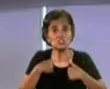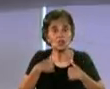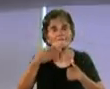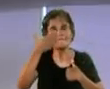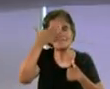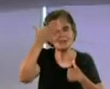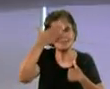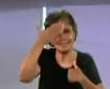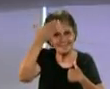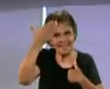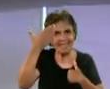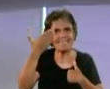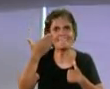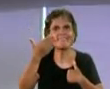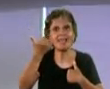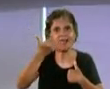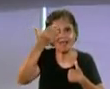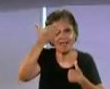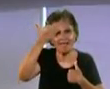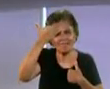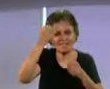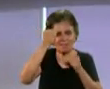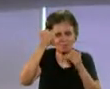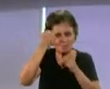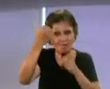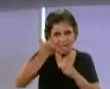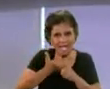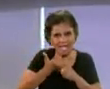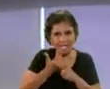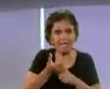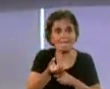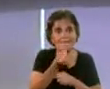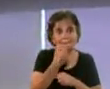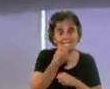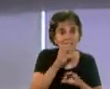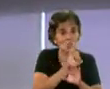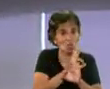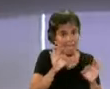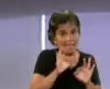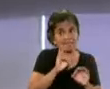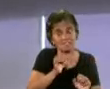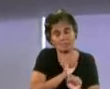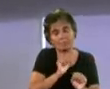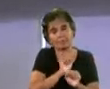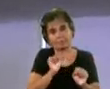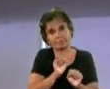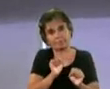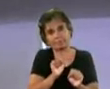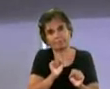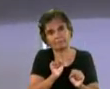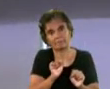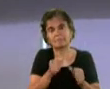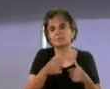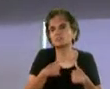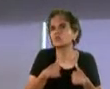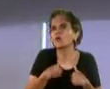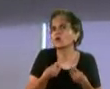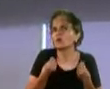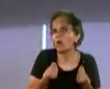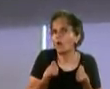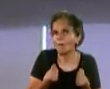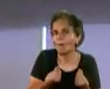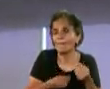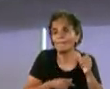epilepsia, ¿puedo tener convulsiones? Si no está medicado, sí. La pregunta es, ¿tengo o no epilepsia? Y obviamente